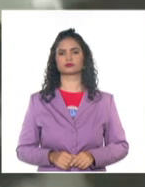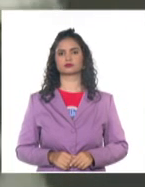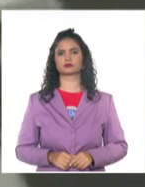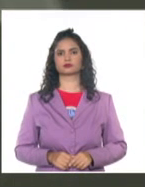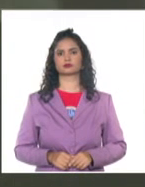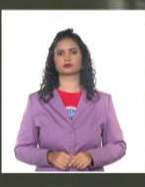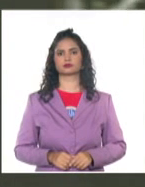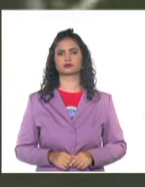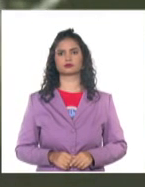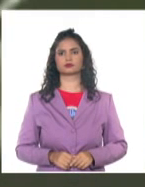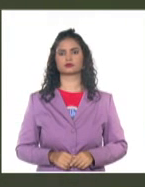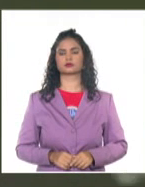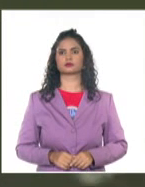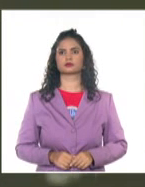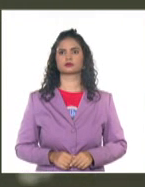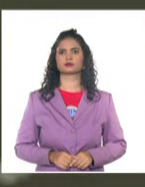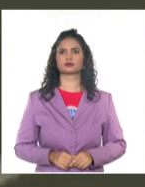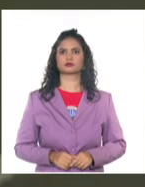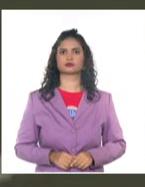Guitarra